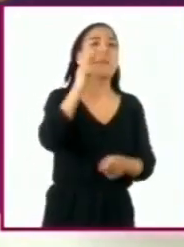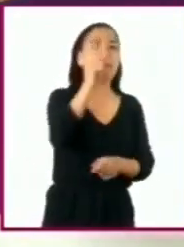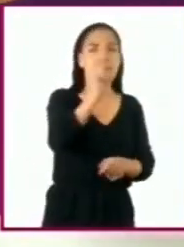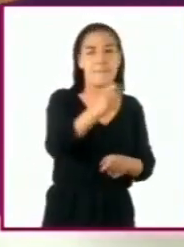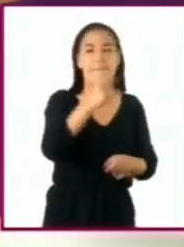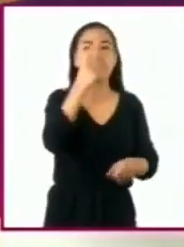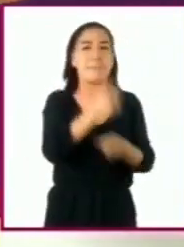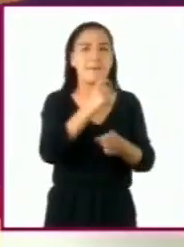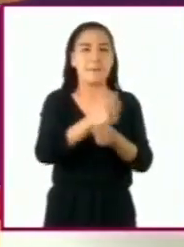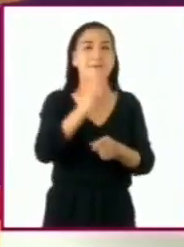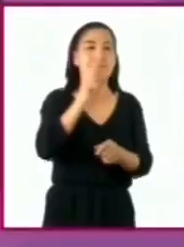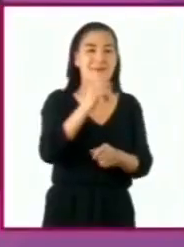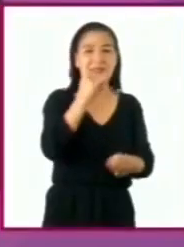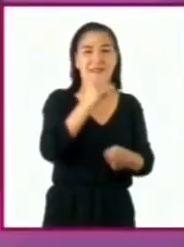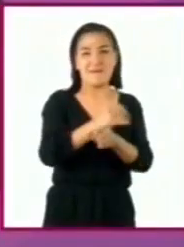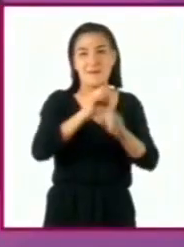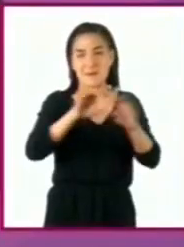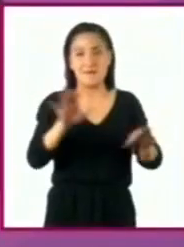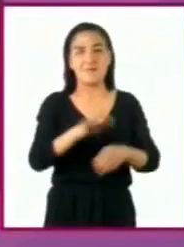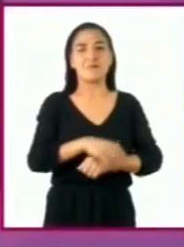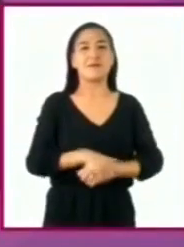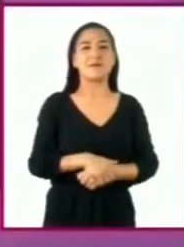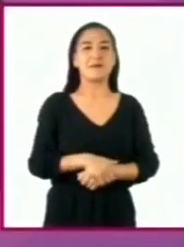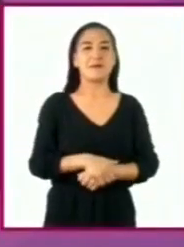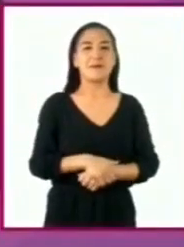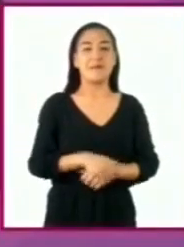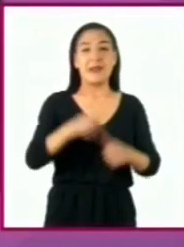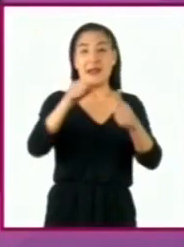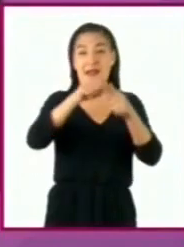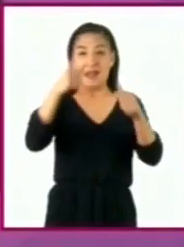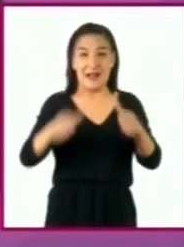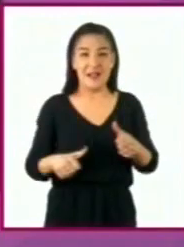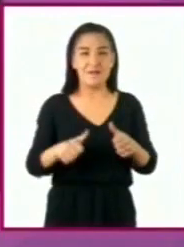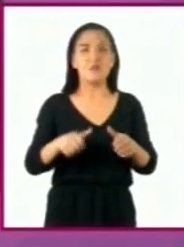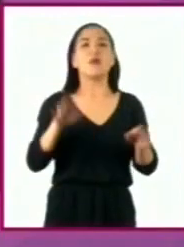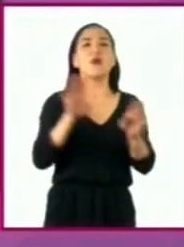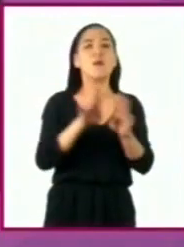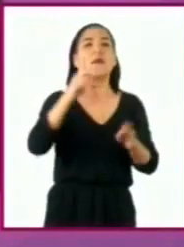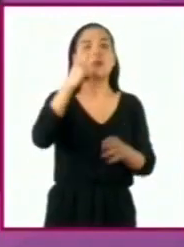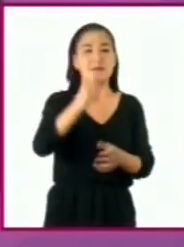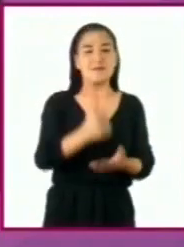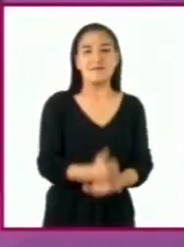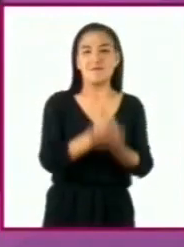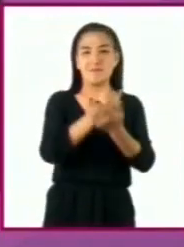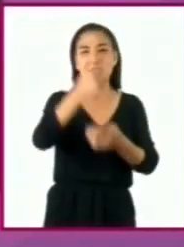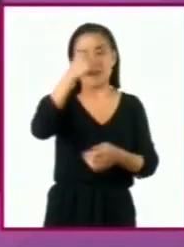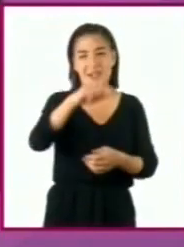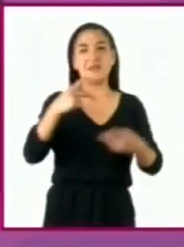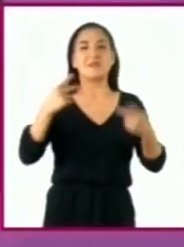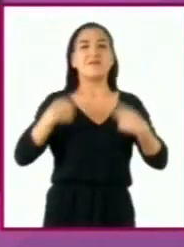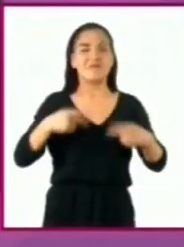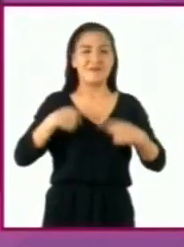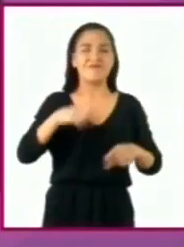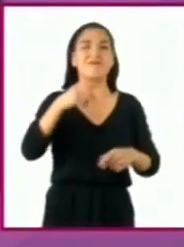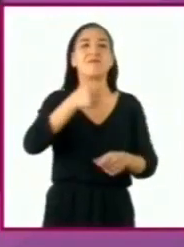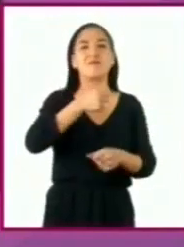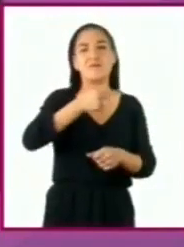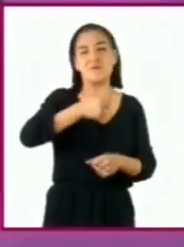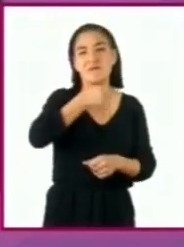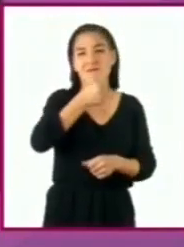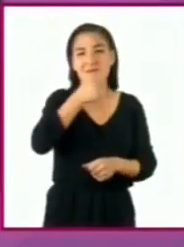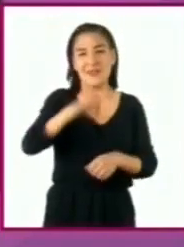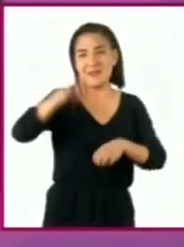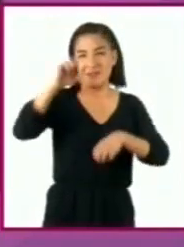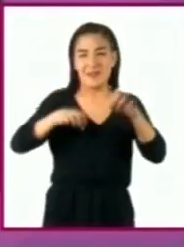de información que tenemos. El arte, auxiliar para la salud de las personas adultas mayores.